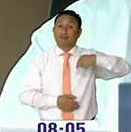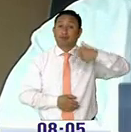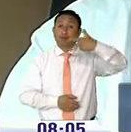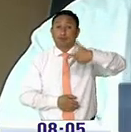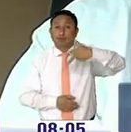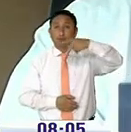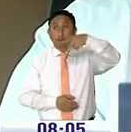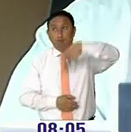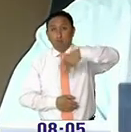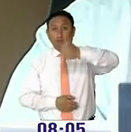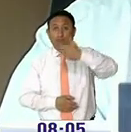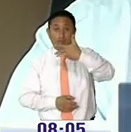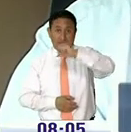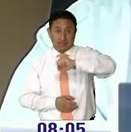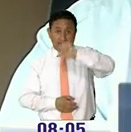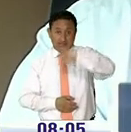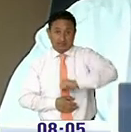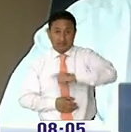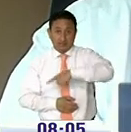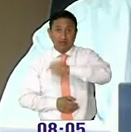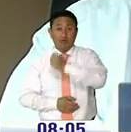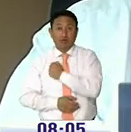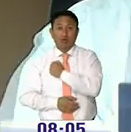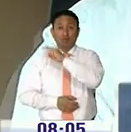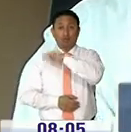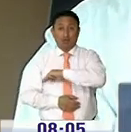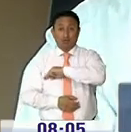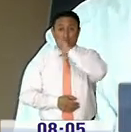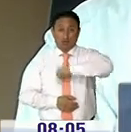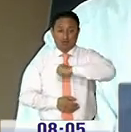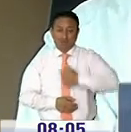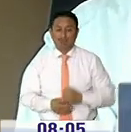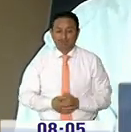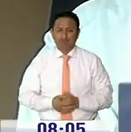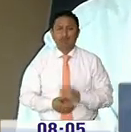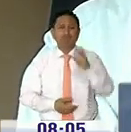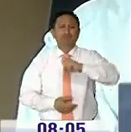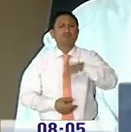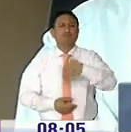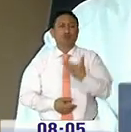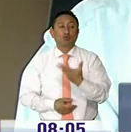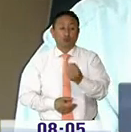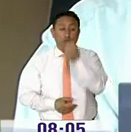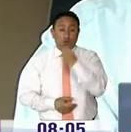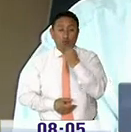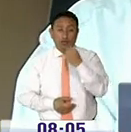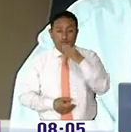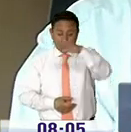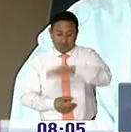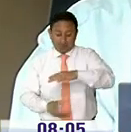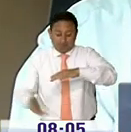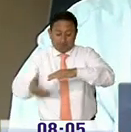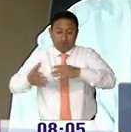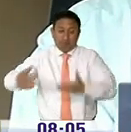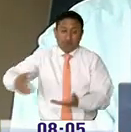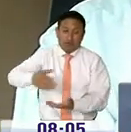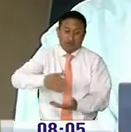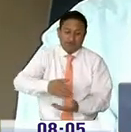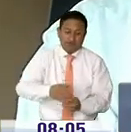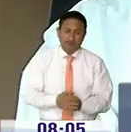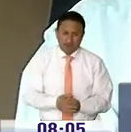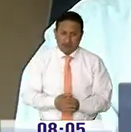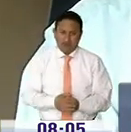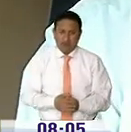Pacha en 102.9, que es la emisora del municipio. Necesitamos especialmente vituallas, necesitamos comida, alimentos no